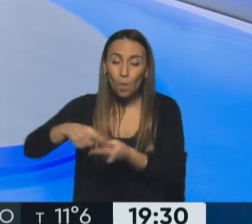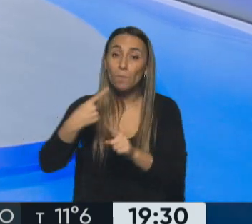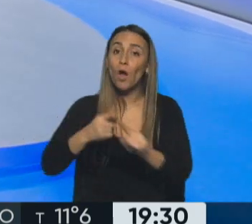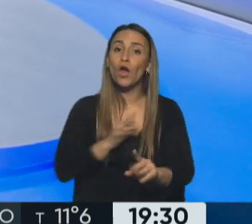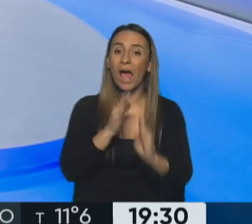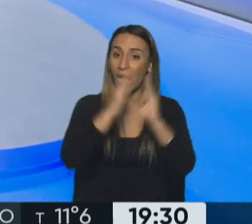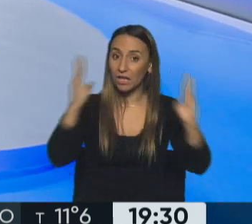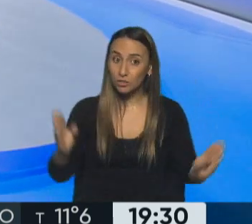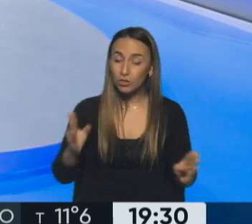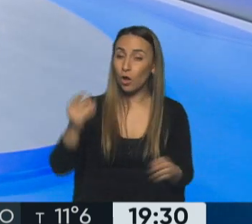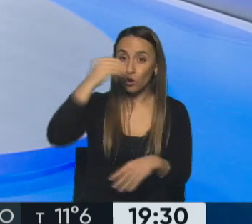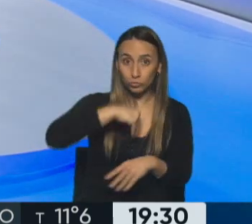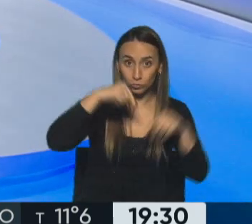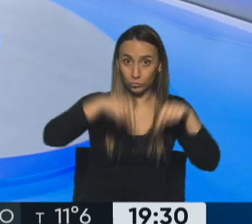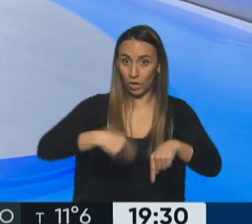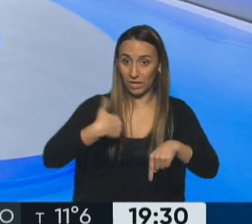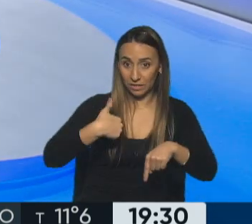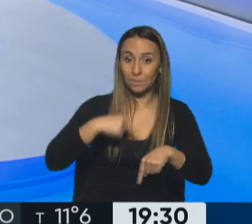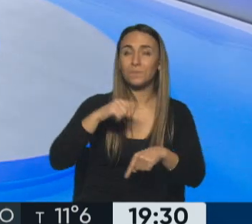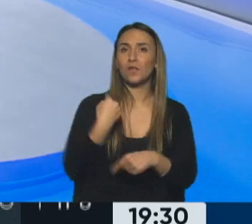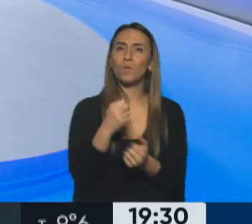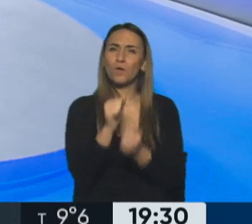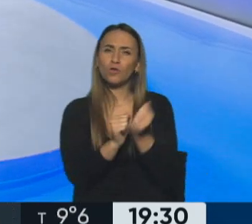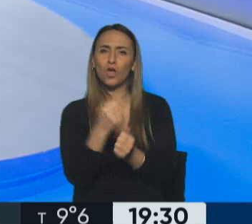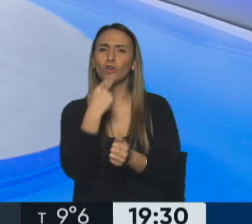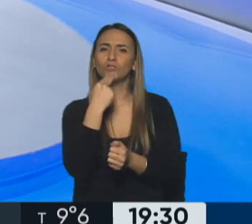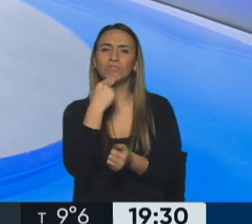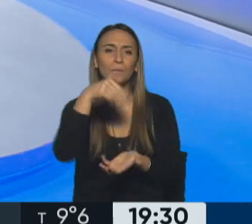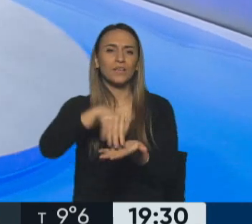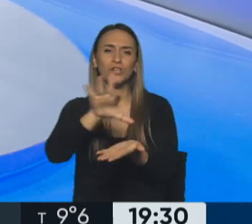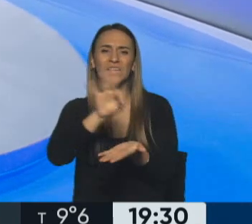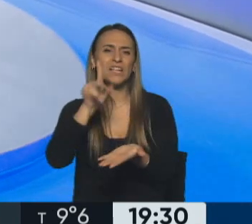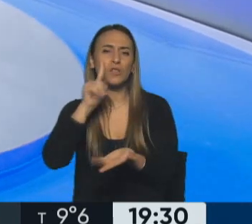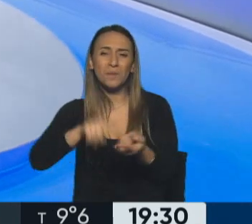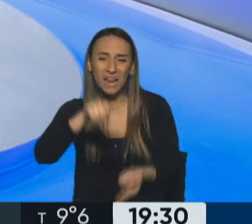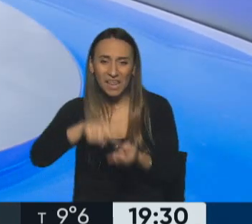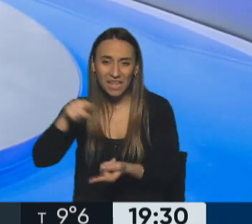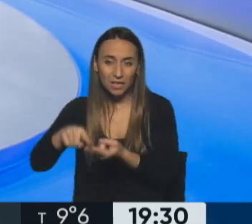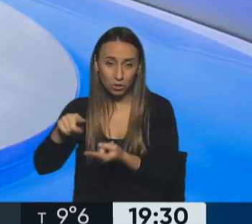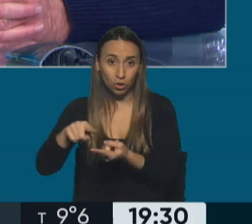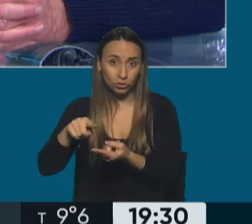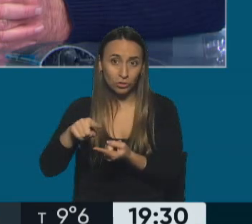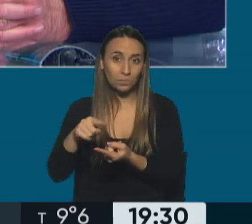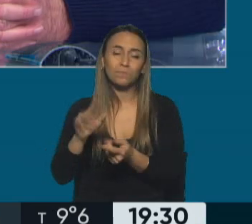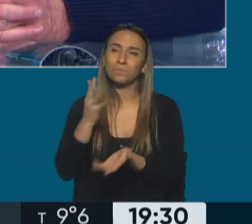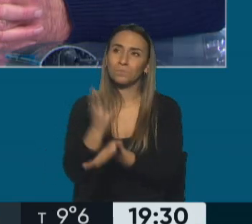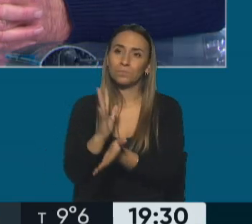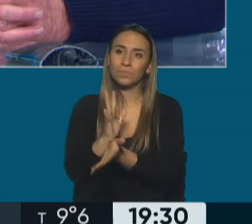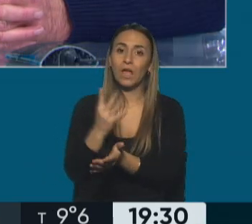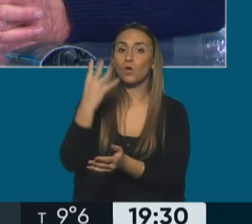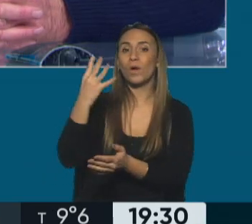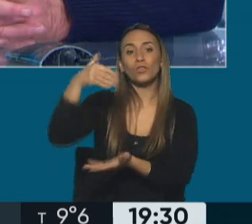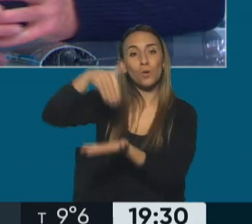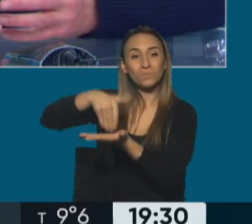producimos 11 millones y medio, si importamos 4 millones y medio de metros cúbicos